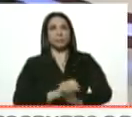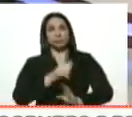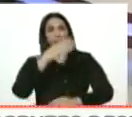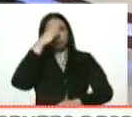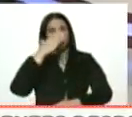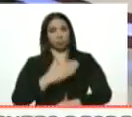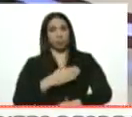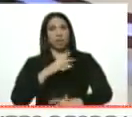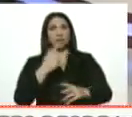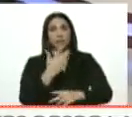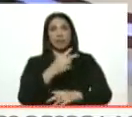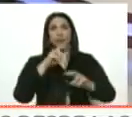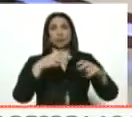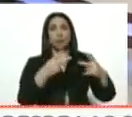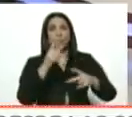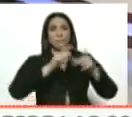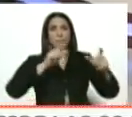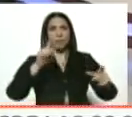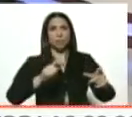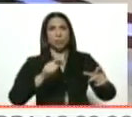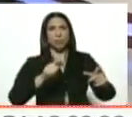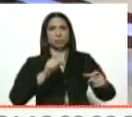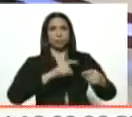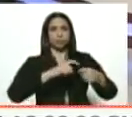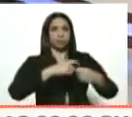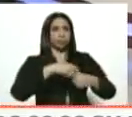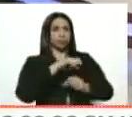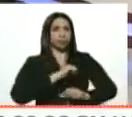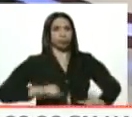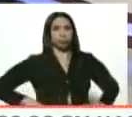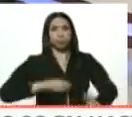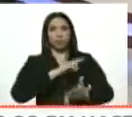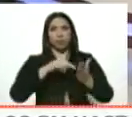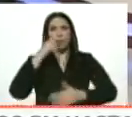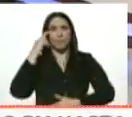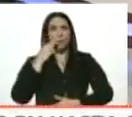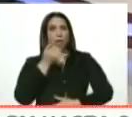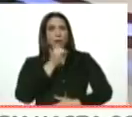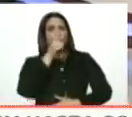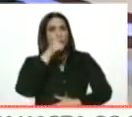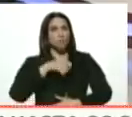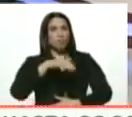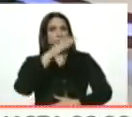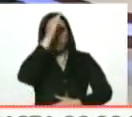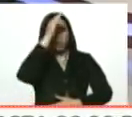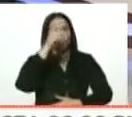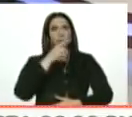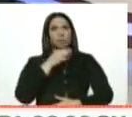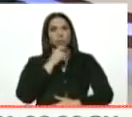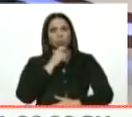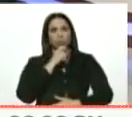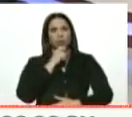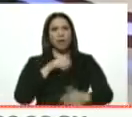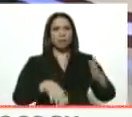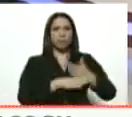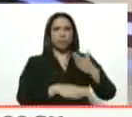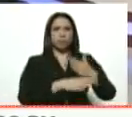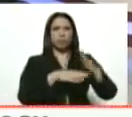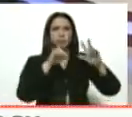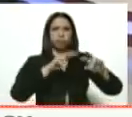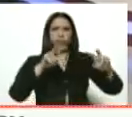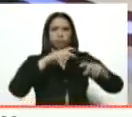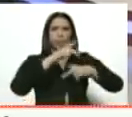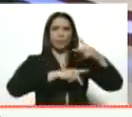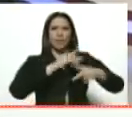reportaban tres nuevos ex integrantes de la Fuerza Armada Nacional Bolivariana que estaban en la población de la colonia Tobar. ¿Sigue avanzando este plan?